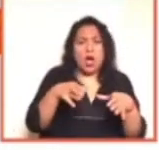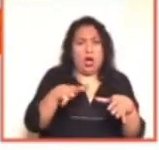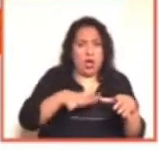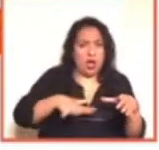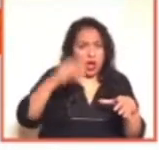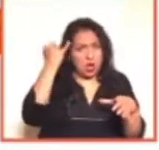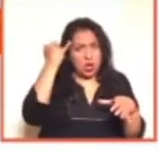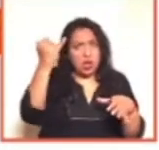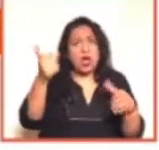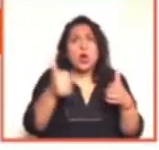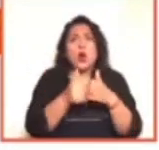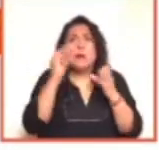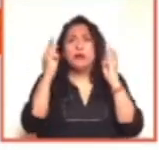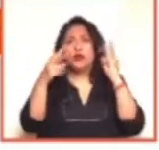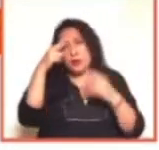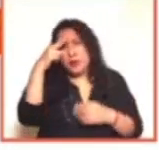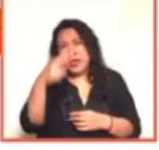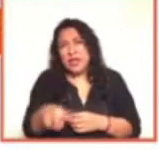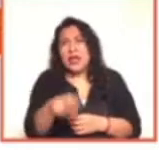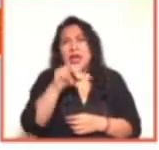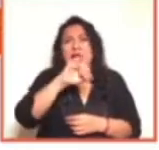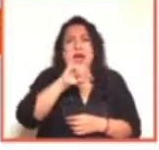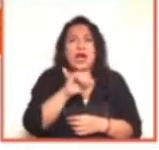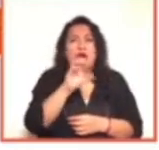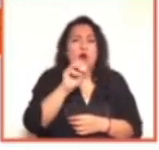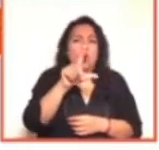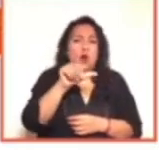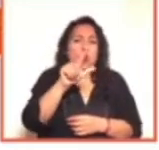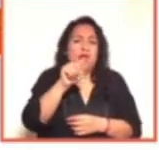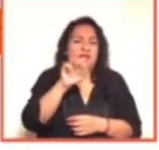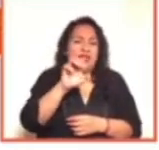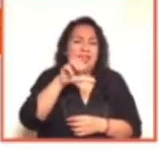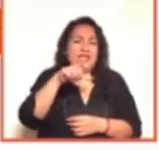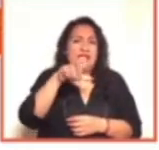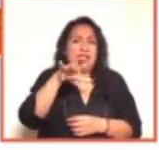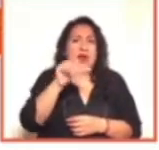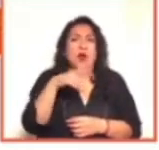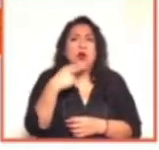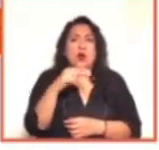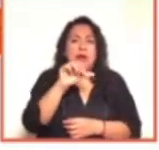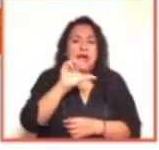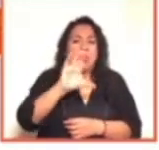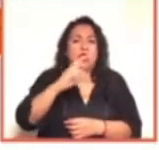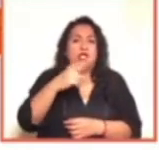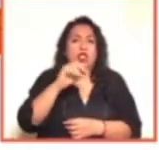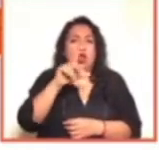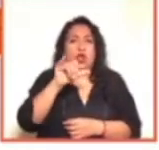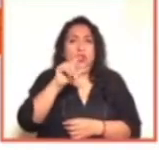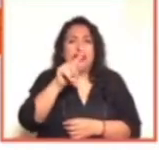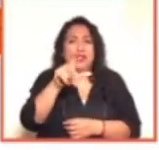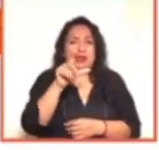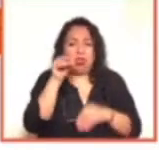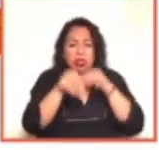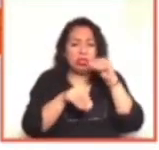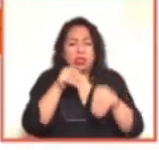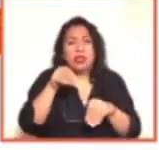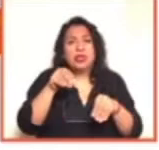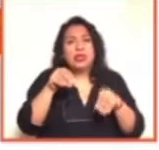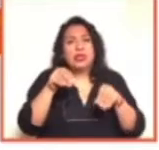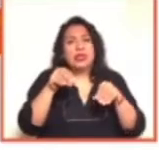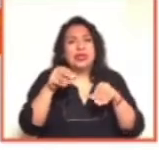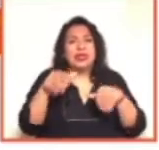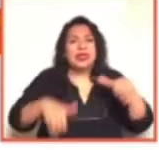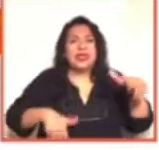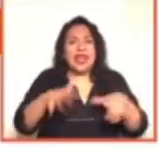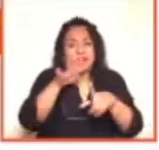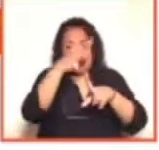el Museo Mexicano del Ajolote de Chignahuapan. Se llama Cholotzin y es un montaje que hicimos en Teatro de Sombras